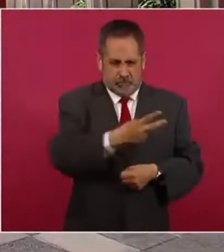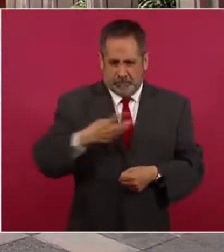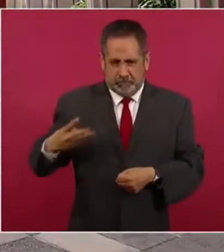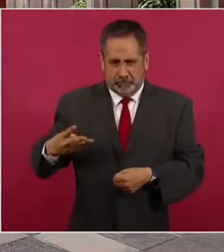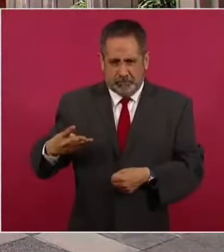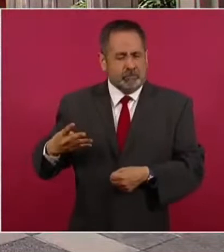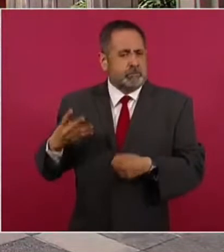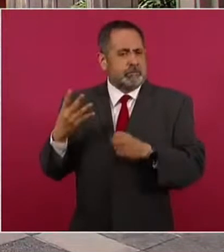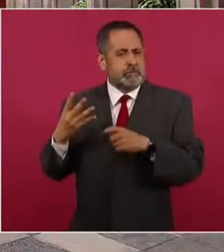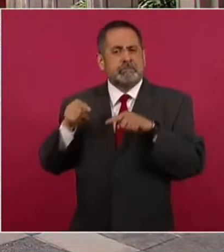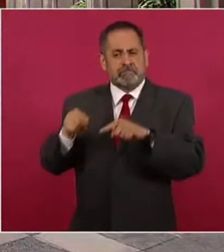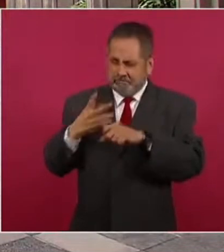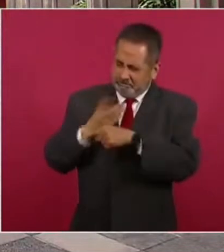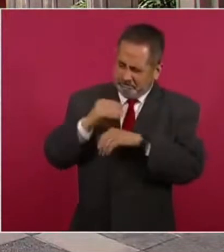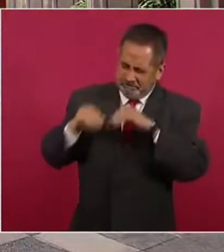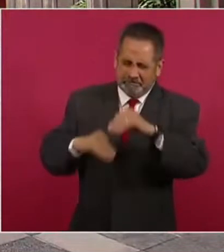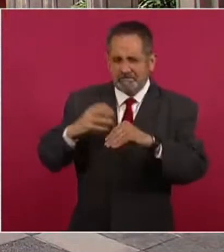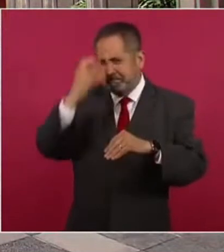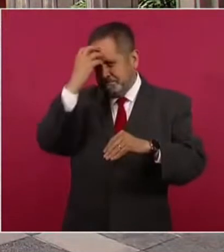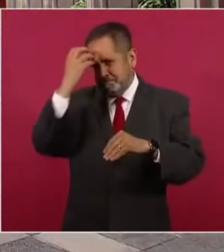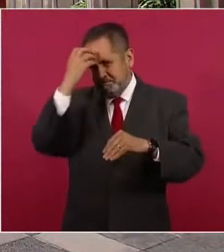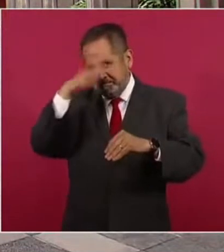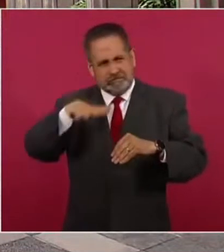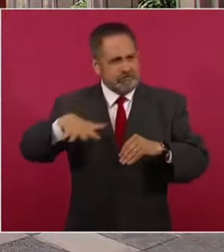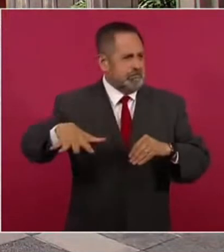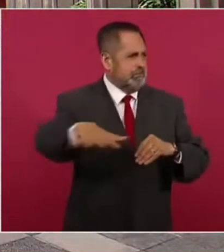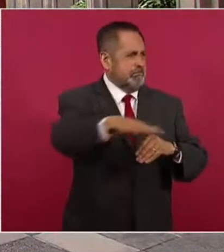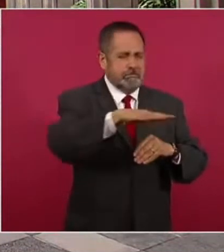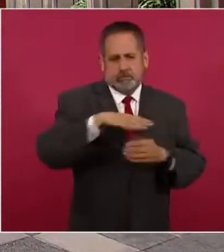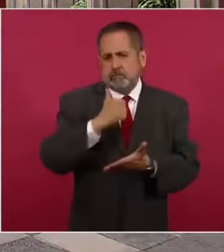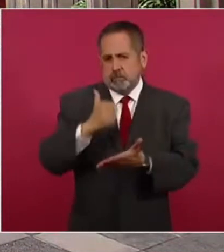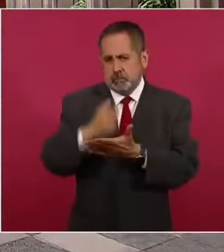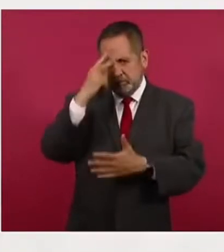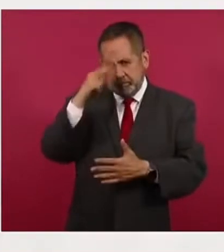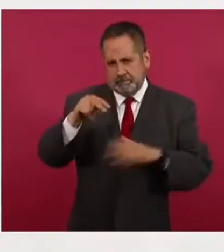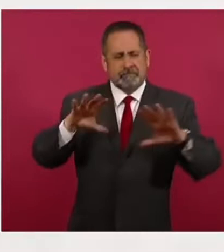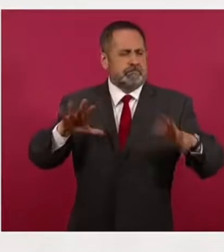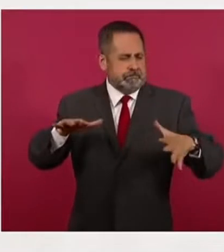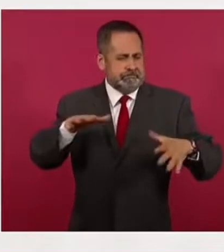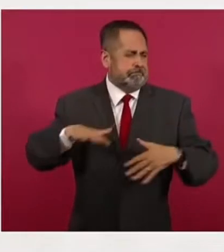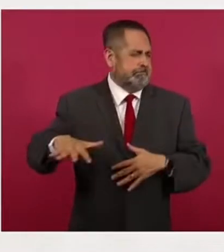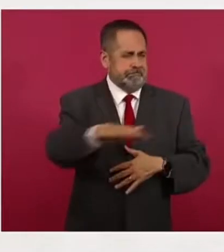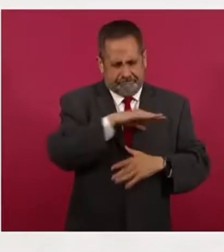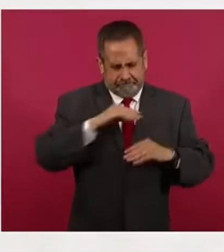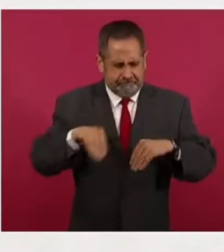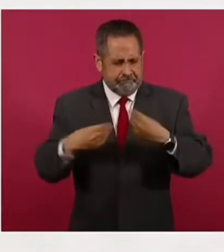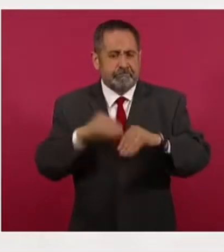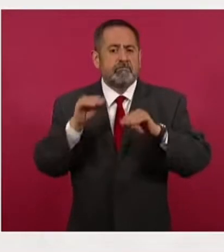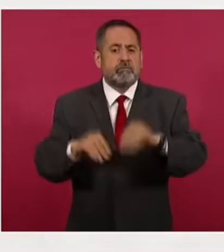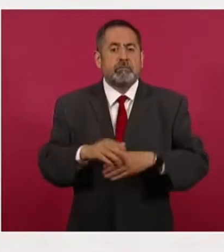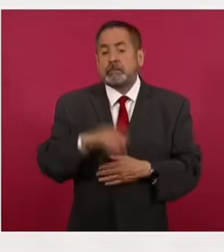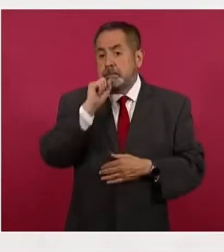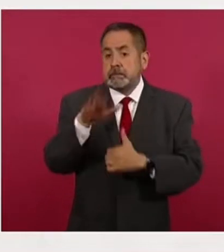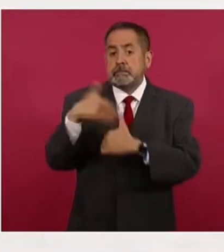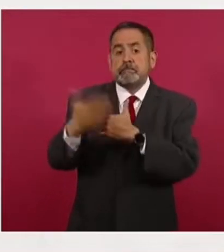histórico parque bosque de Chapultepec, y está por inaugurarse el Centro